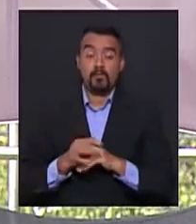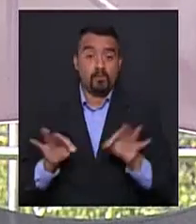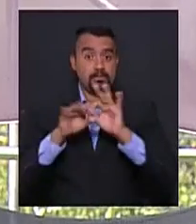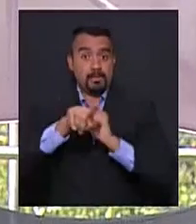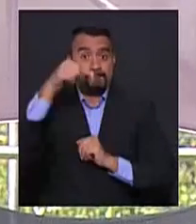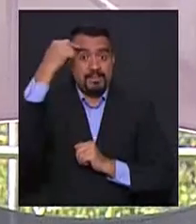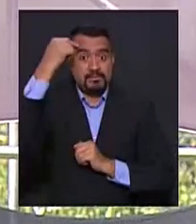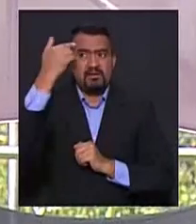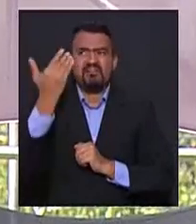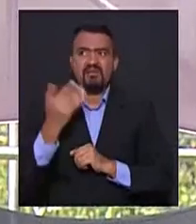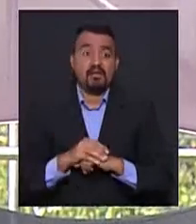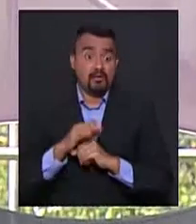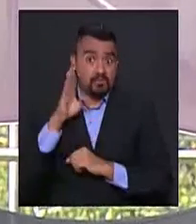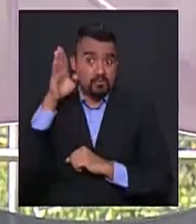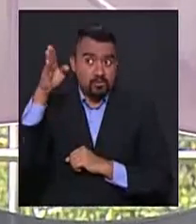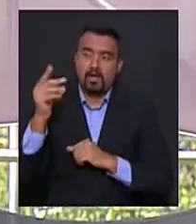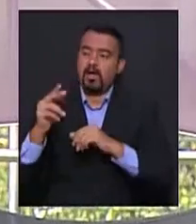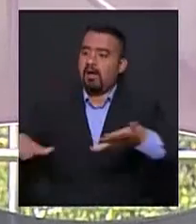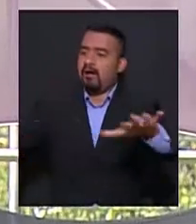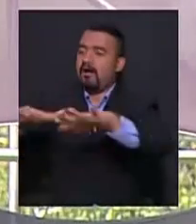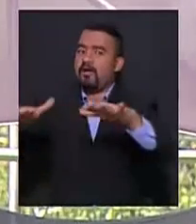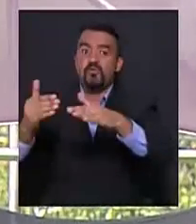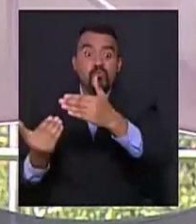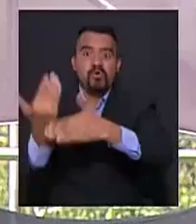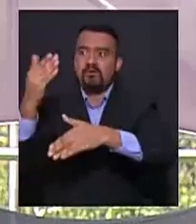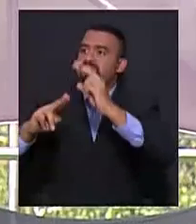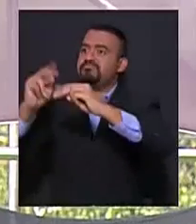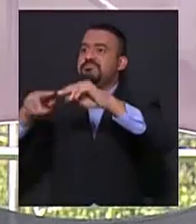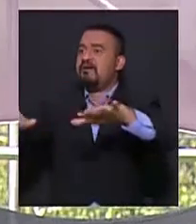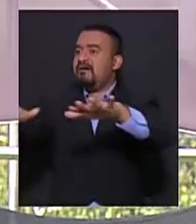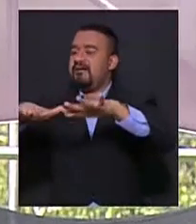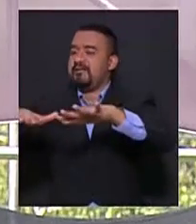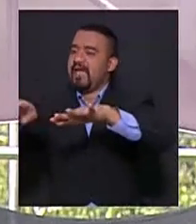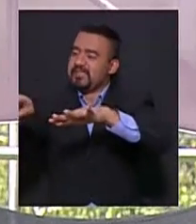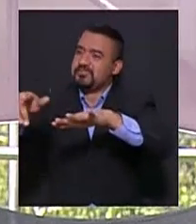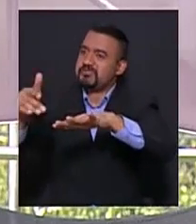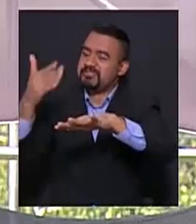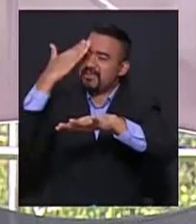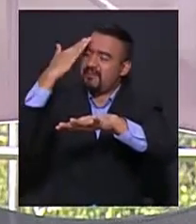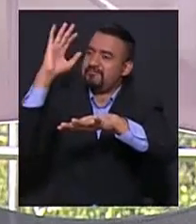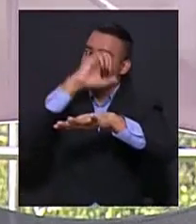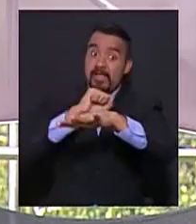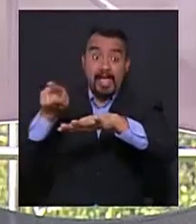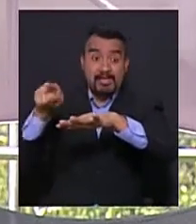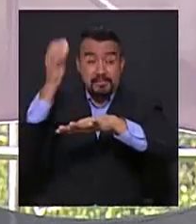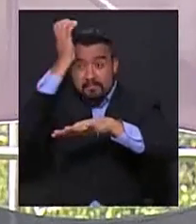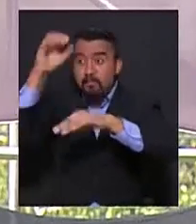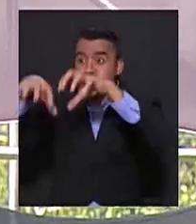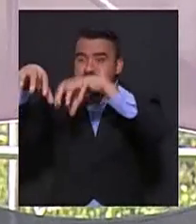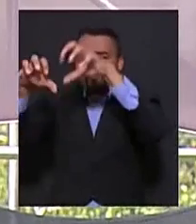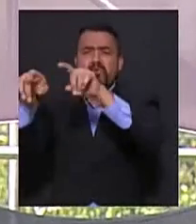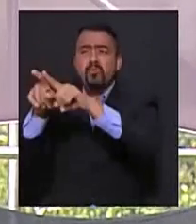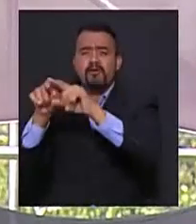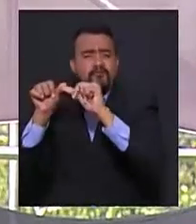representarán dentro del nuevo espacio el reconocimiento de la tragedia. Ruinas que resistirán a la lógica del